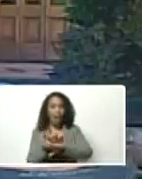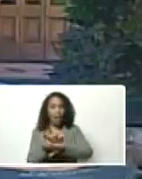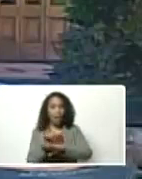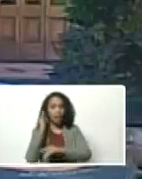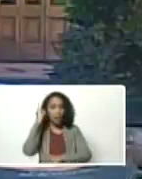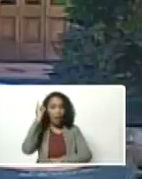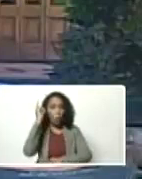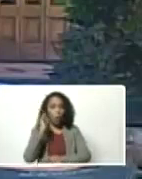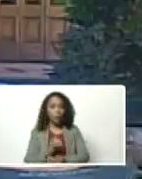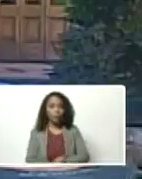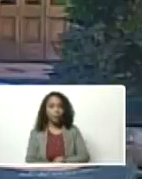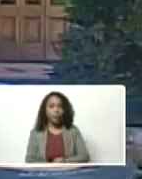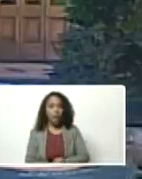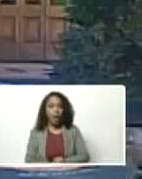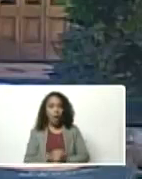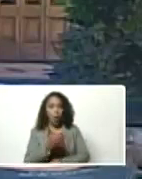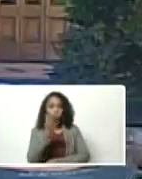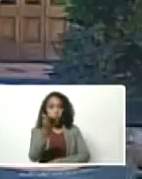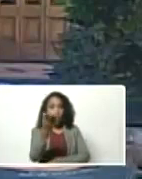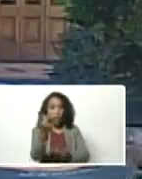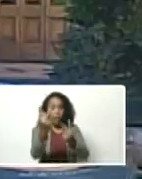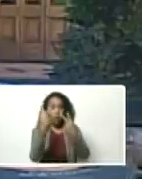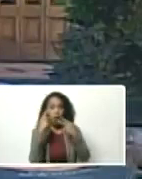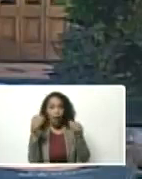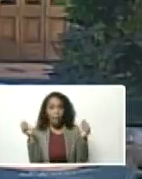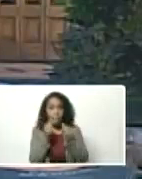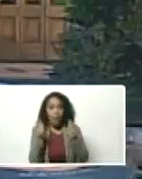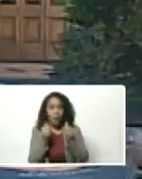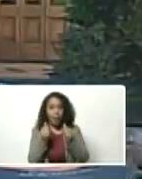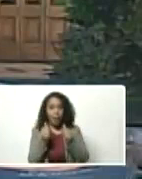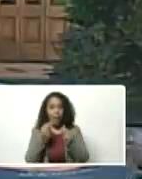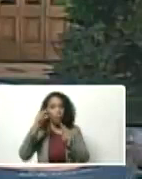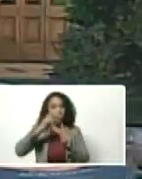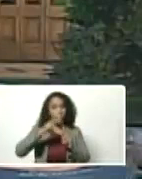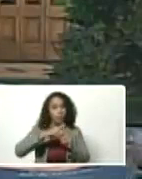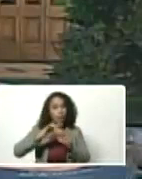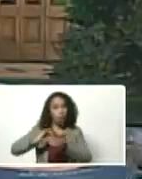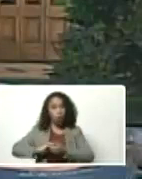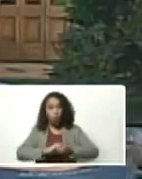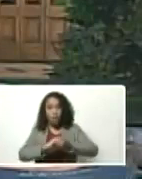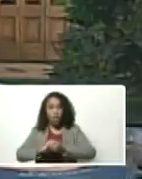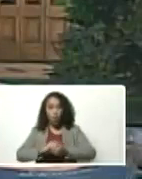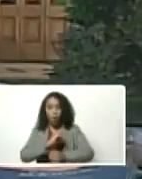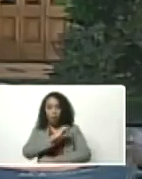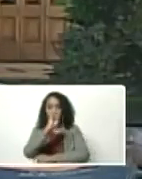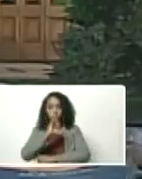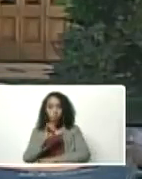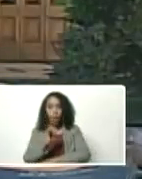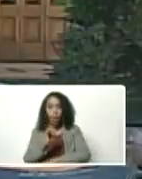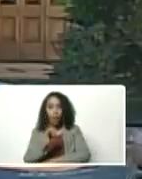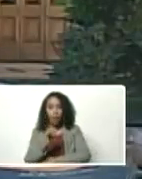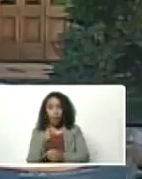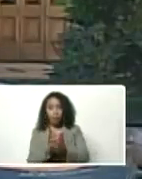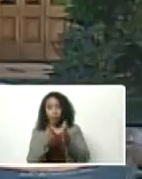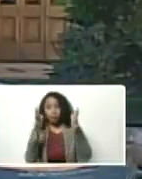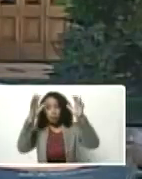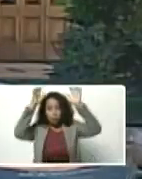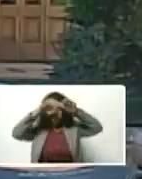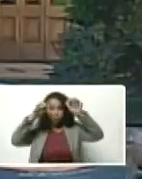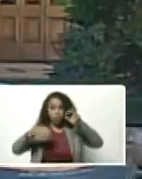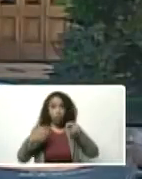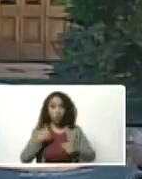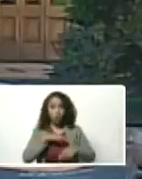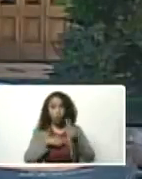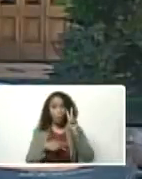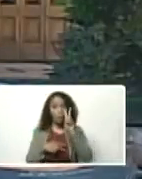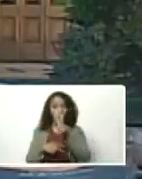Es por ustedes que nos ven en Mérida, en Táchira, en Trujillo, en el Zulia. Tremendas lluvias han caído, estamos